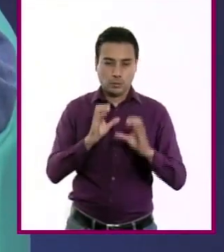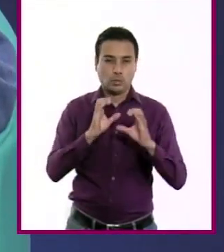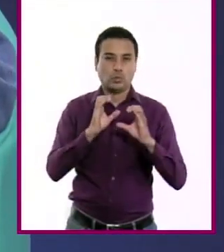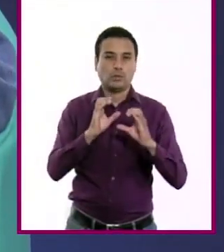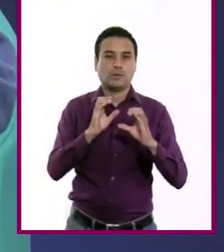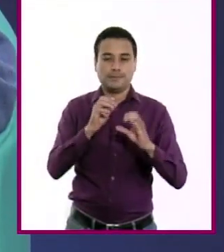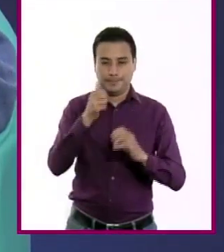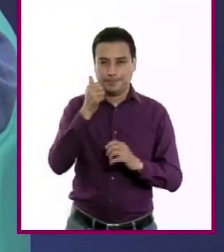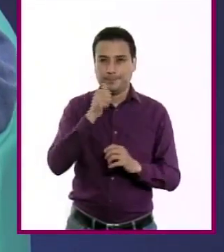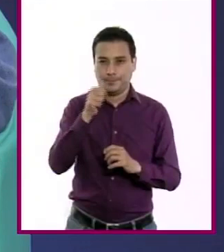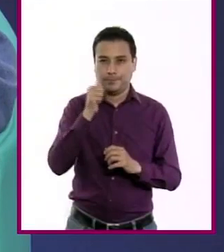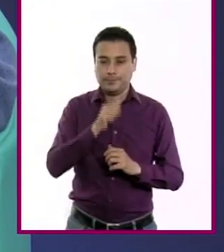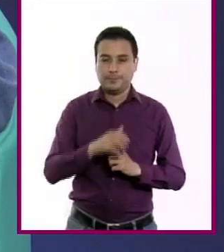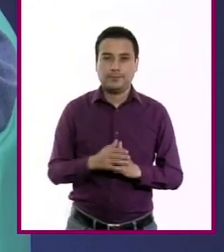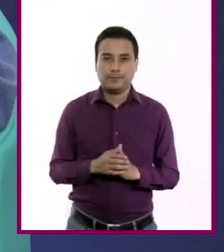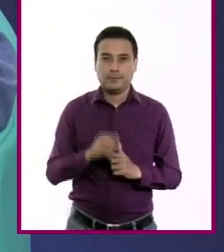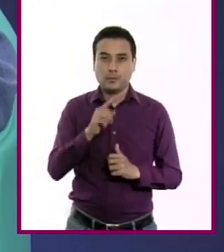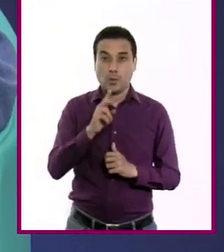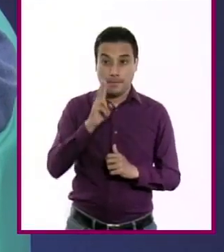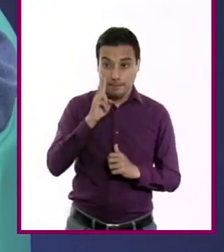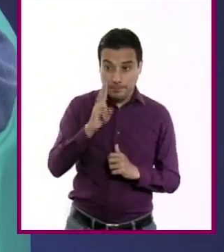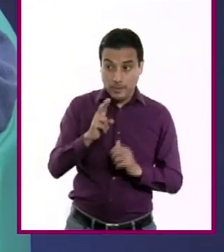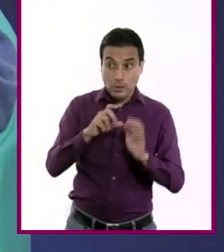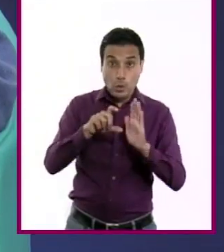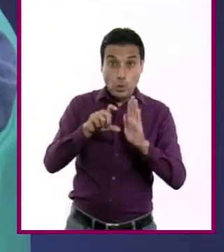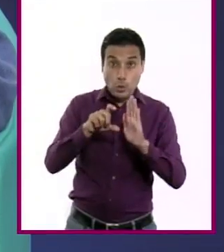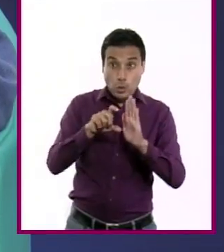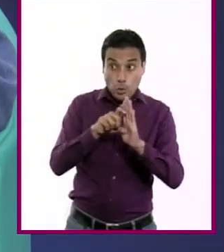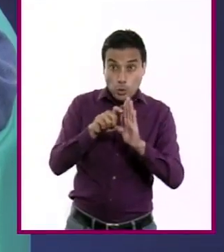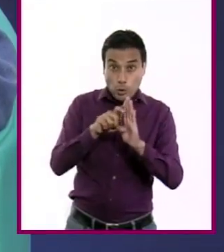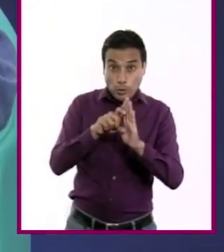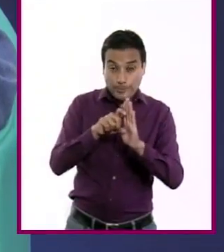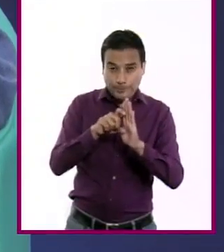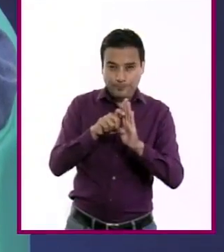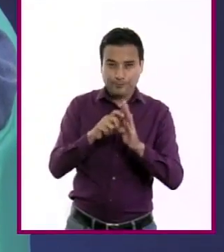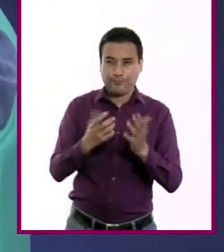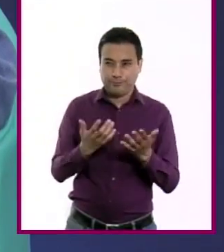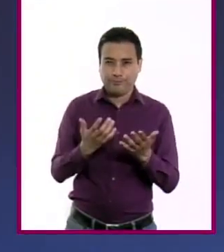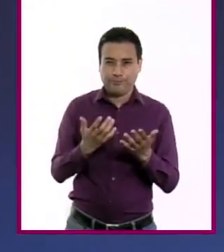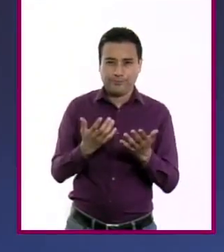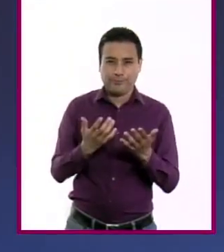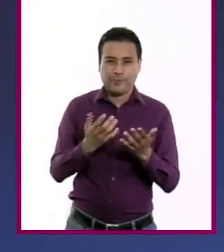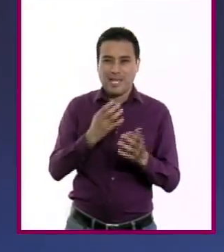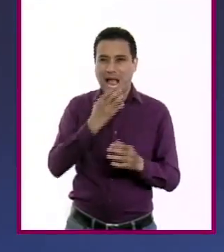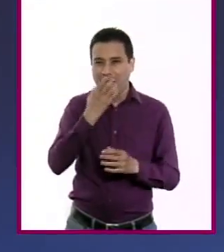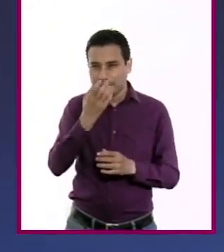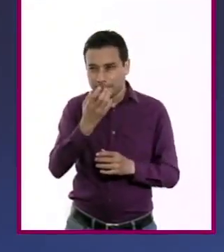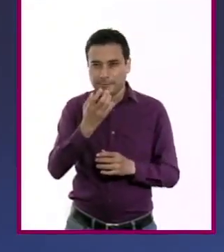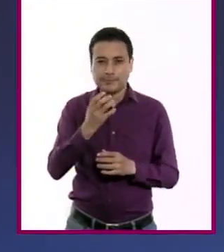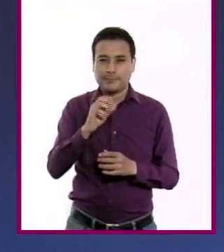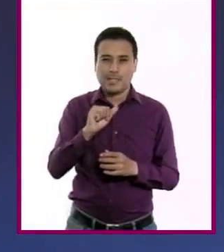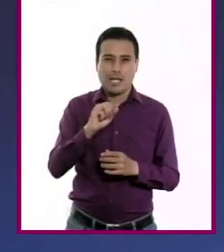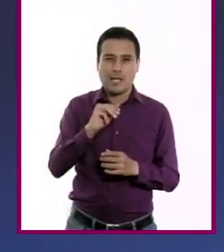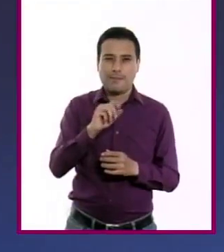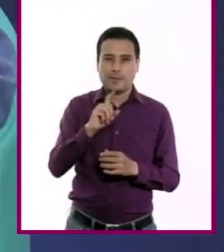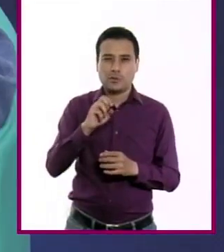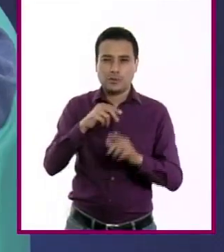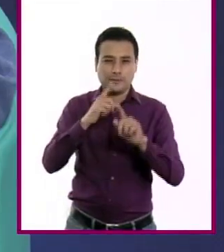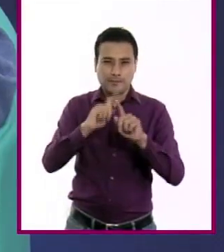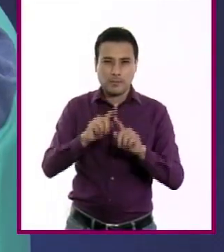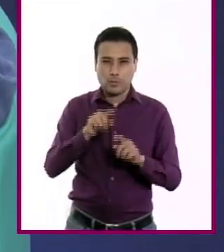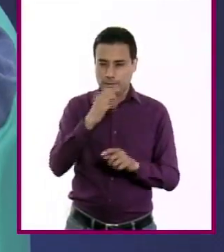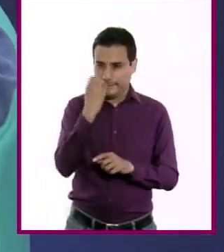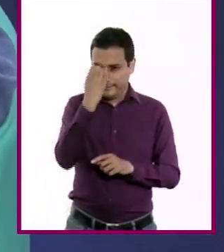recibes esos correos, ¿no? Cuando estás viendo a lo mejor el logo de la marca que sea y hay que checar ciertos datos para